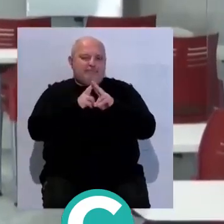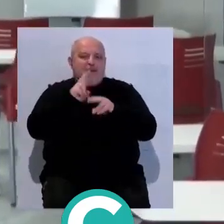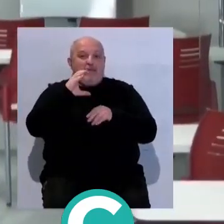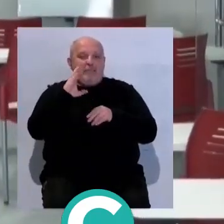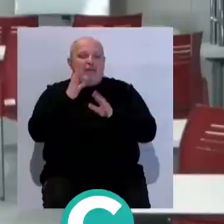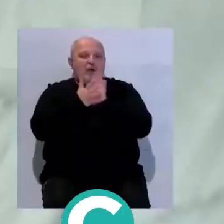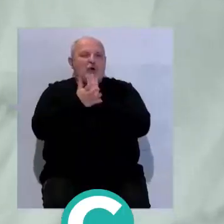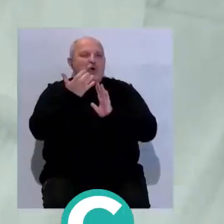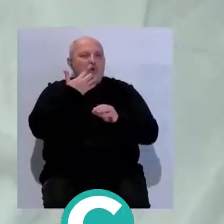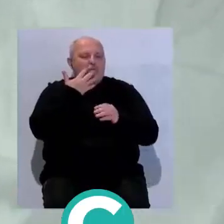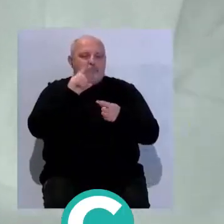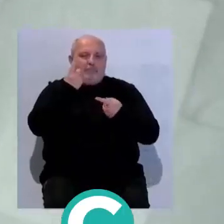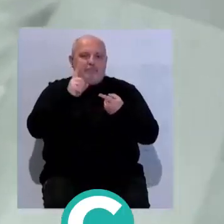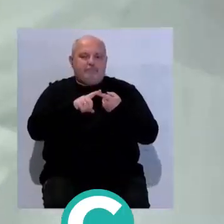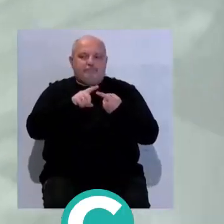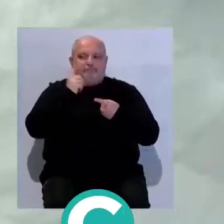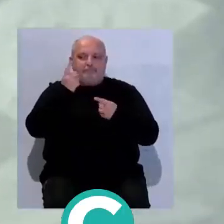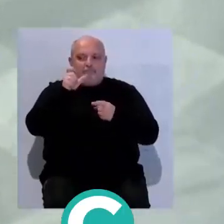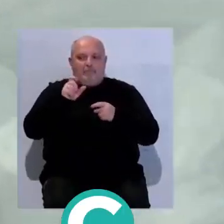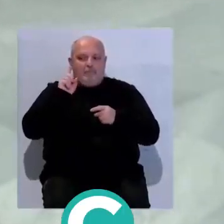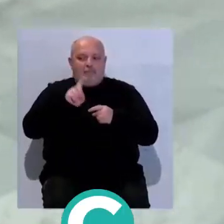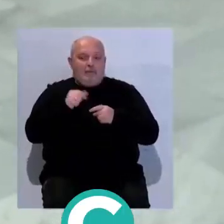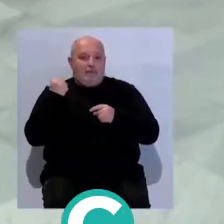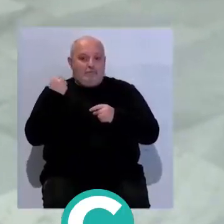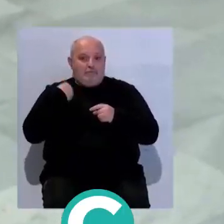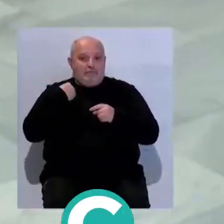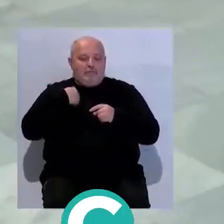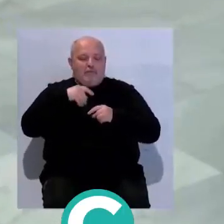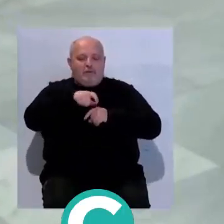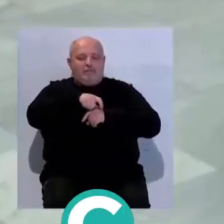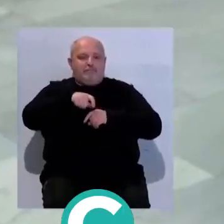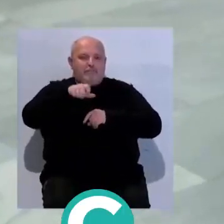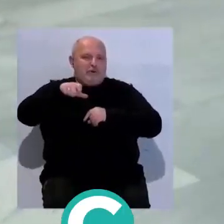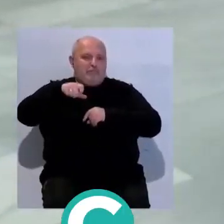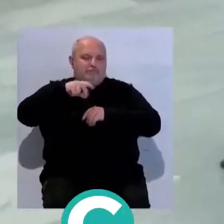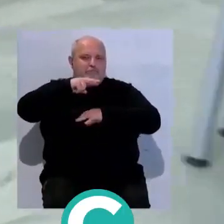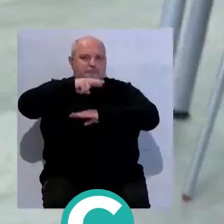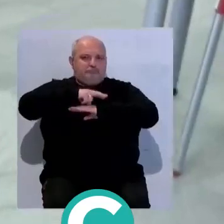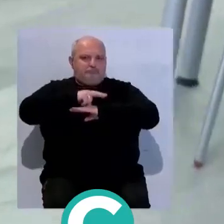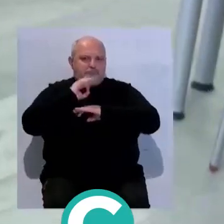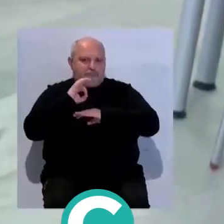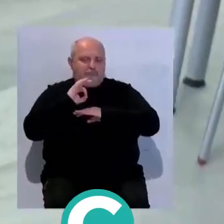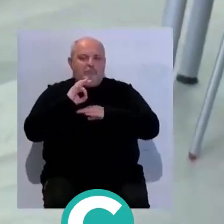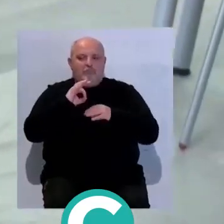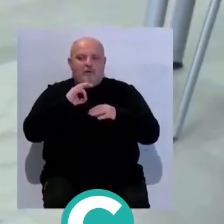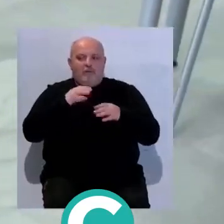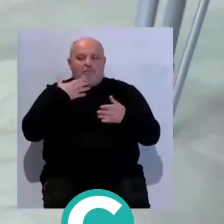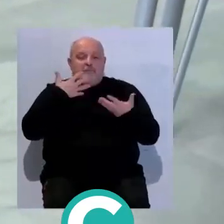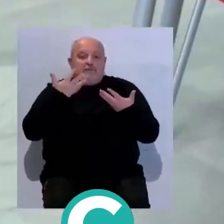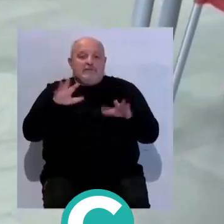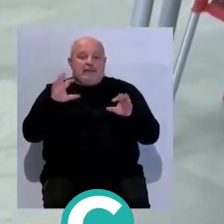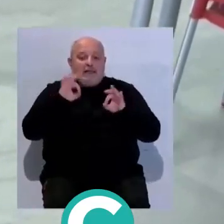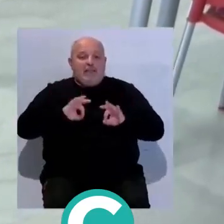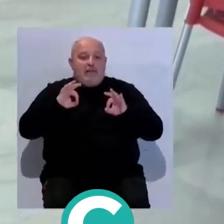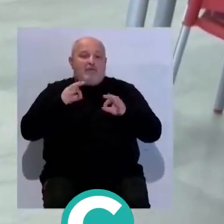haríamos de la siguiente forma. Lo primero nos acercaríamos a la persona. En este caso la persona se encuentra en buena posición, podríamos moverla en el caso de no haber